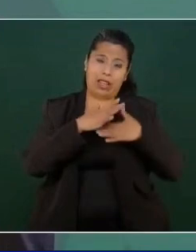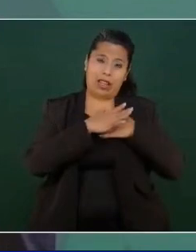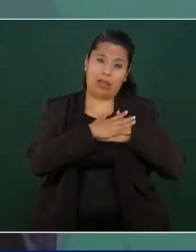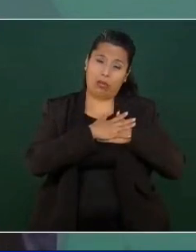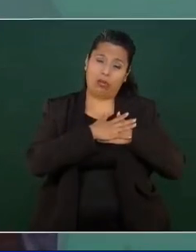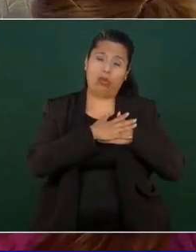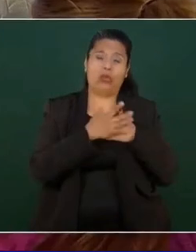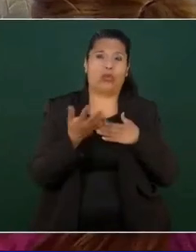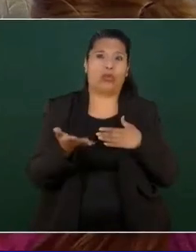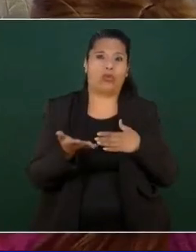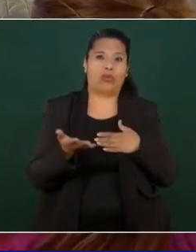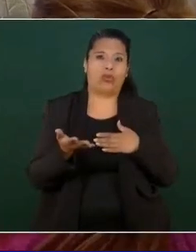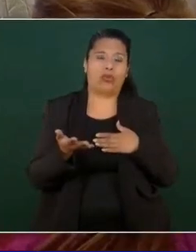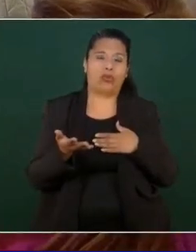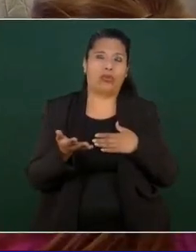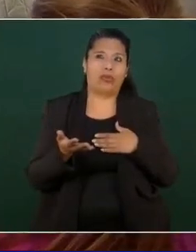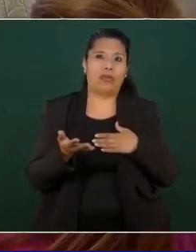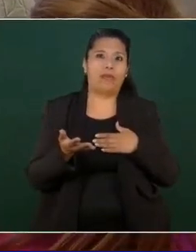a los